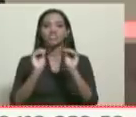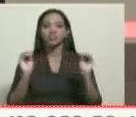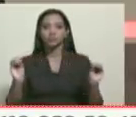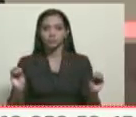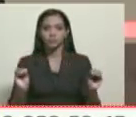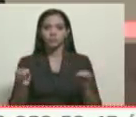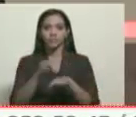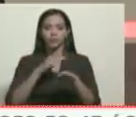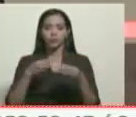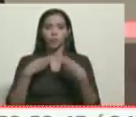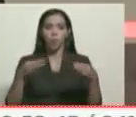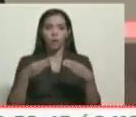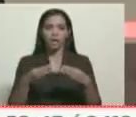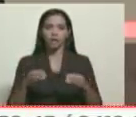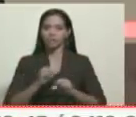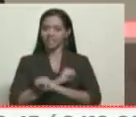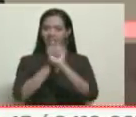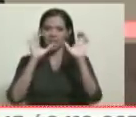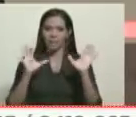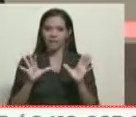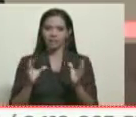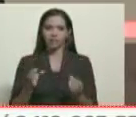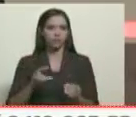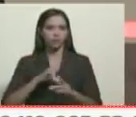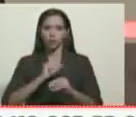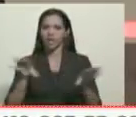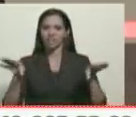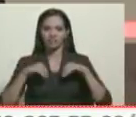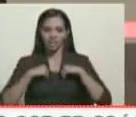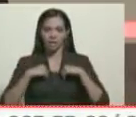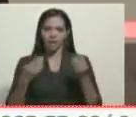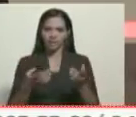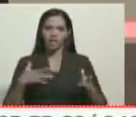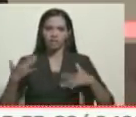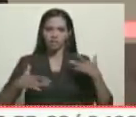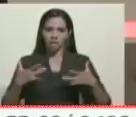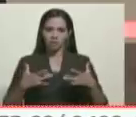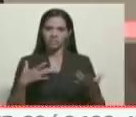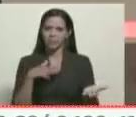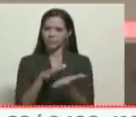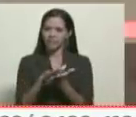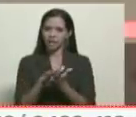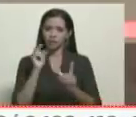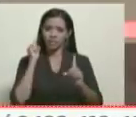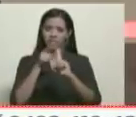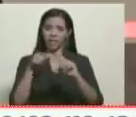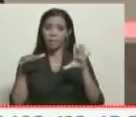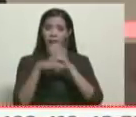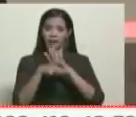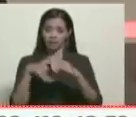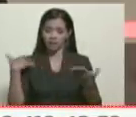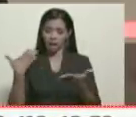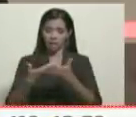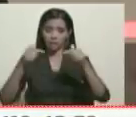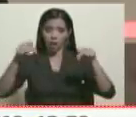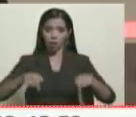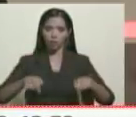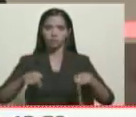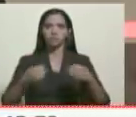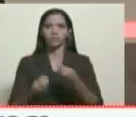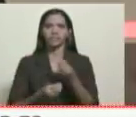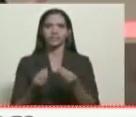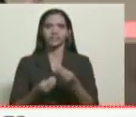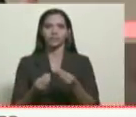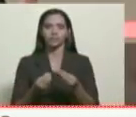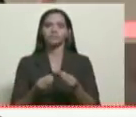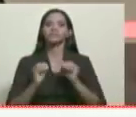donde claramente se rechazaban estas acciones. ¿Qué ha pasado desde el día martes hasta el día de hoy ante lo que ha sido el anuncio